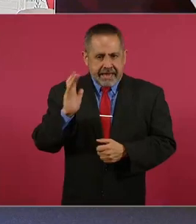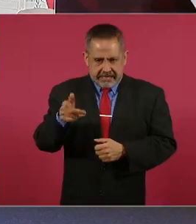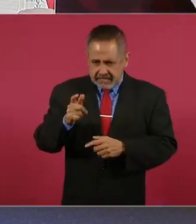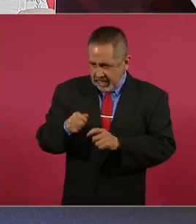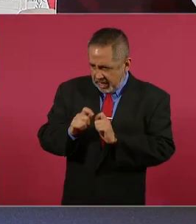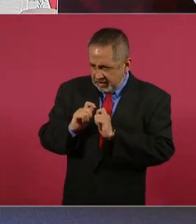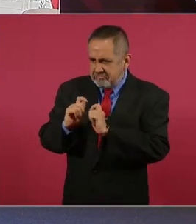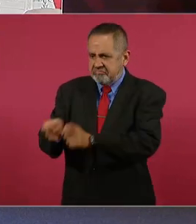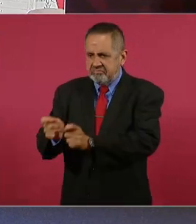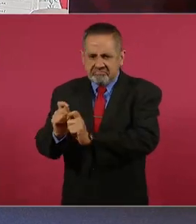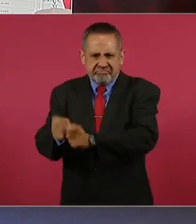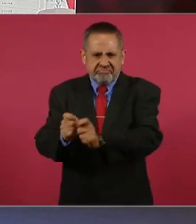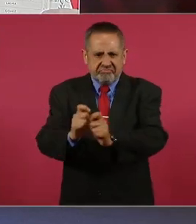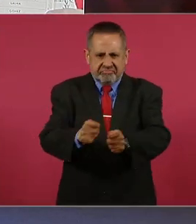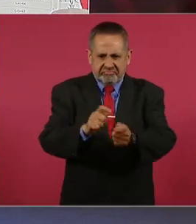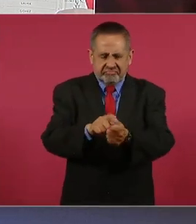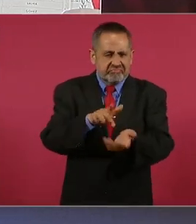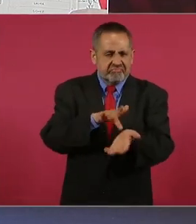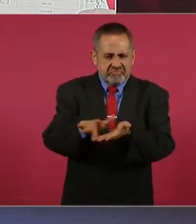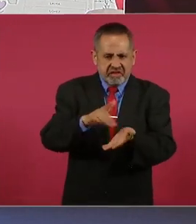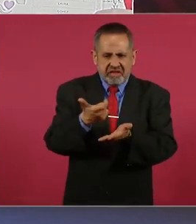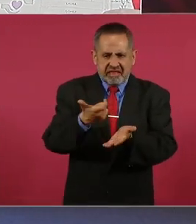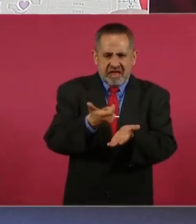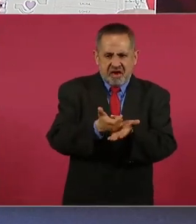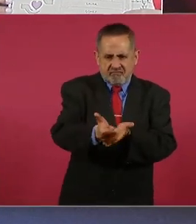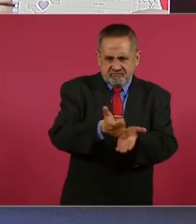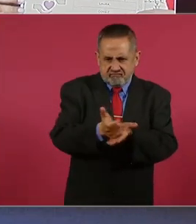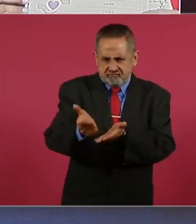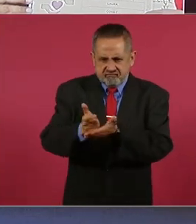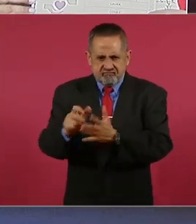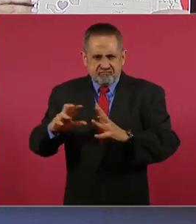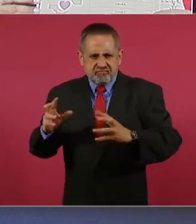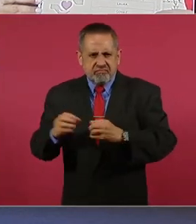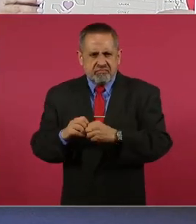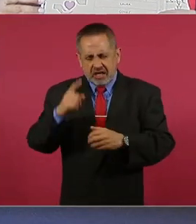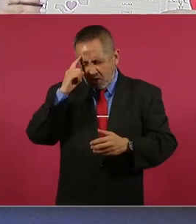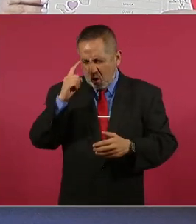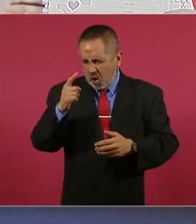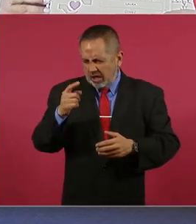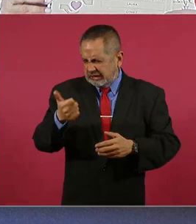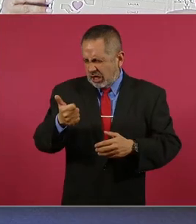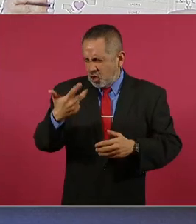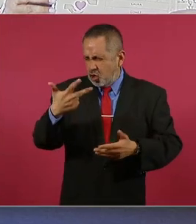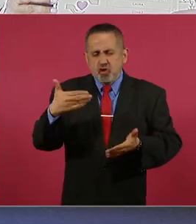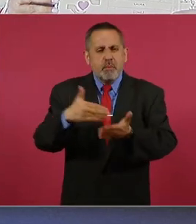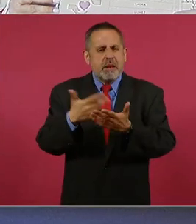recibió este apoyo. Creo que de 6 o 8 mil pesos,